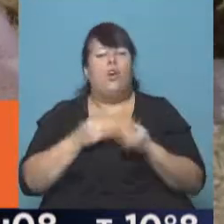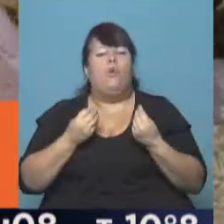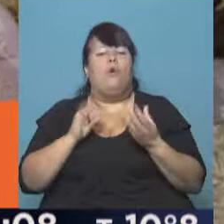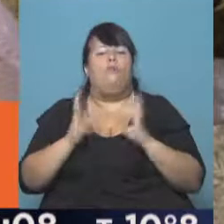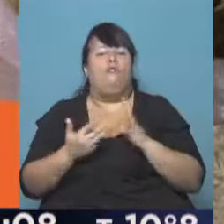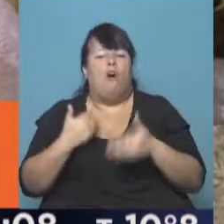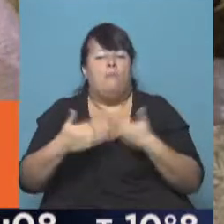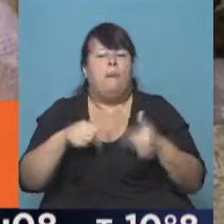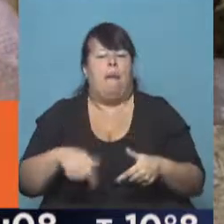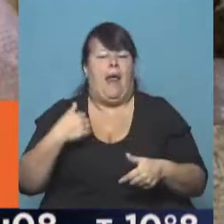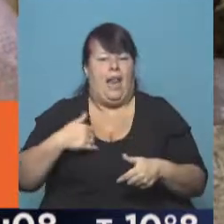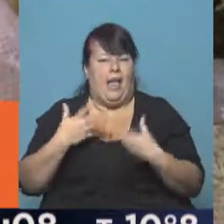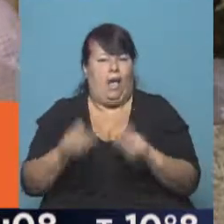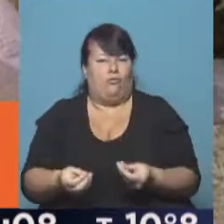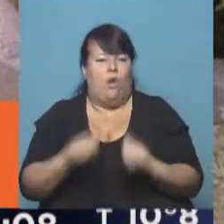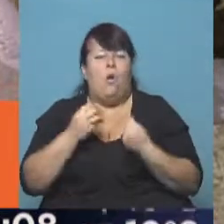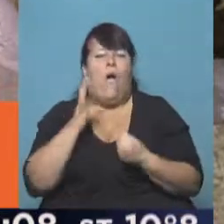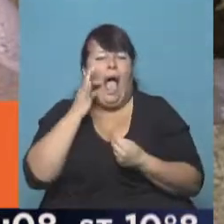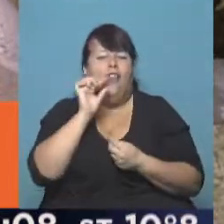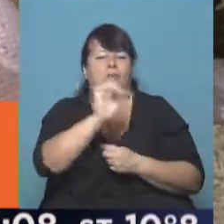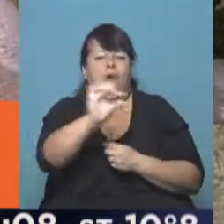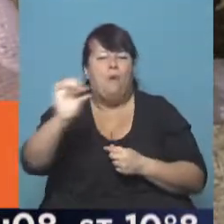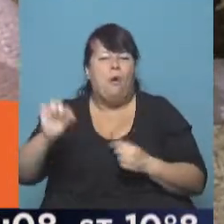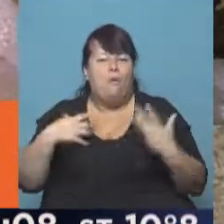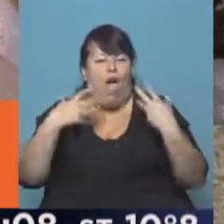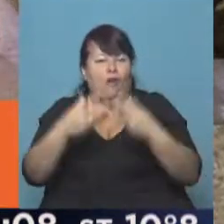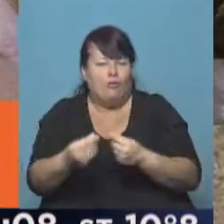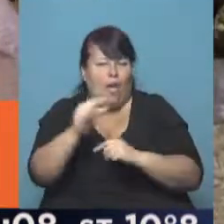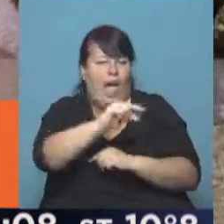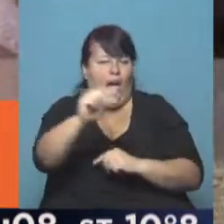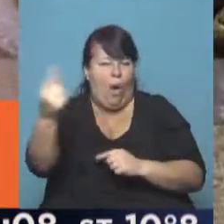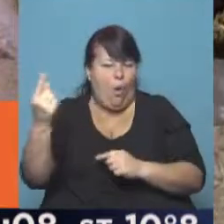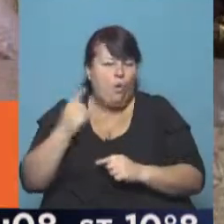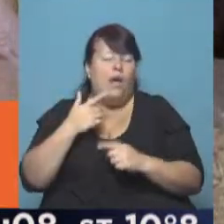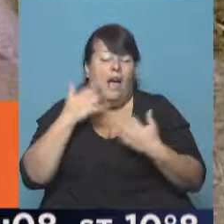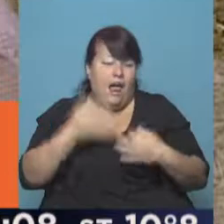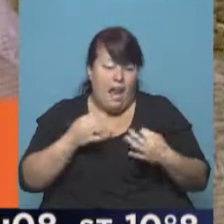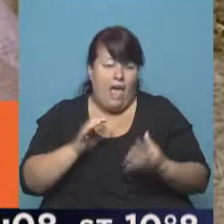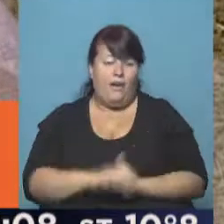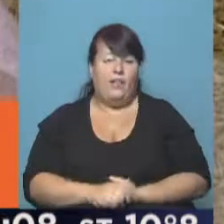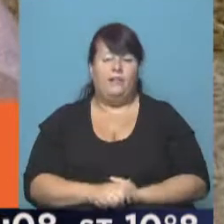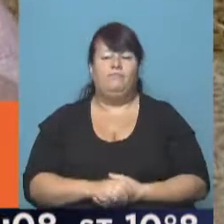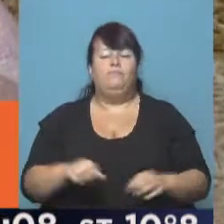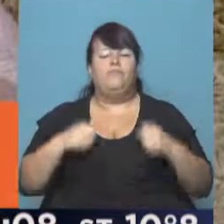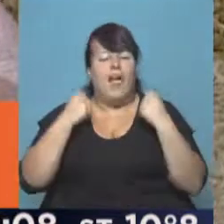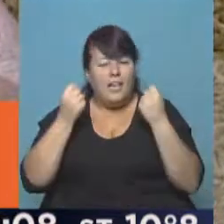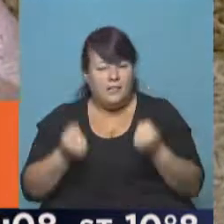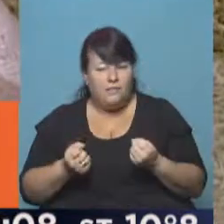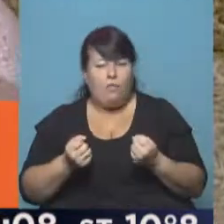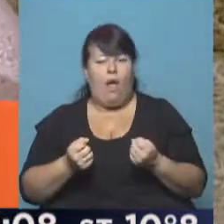podemos hacer por nuestra Argentina, qué granita de arena podemos poner cada uno. La verdad es que el esfuerzo que viene